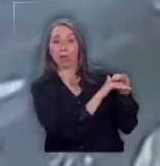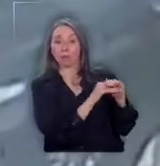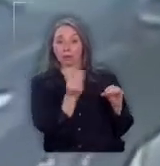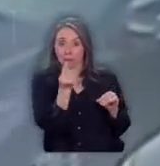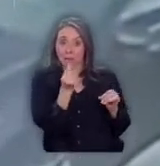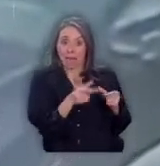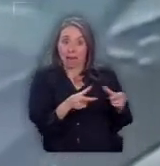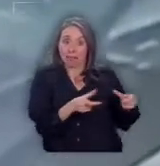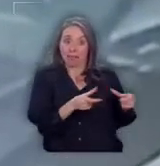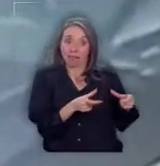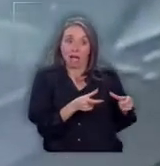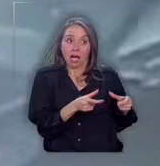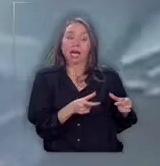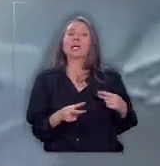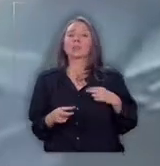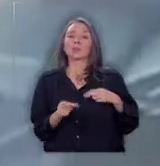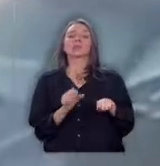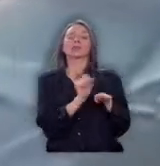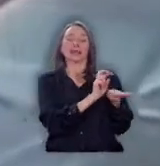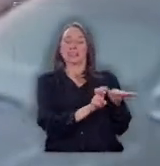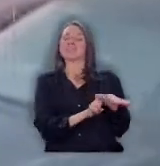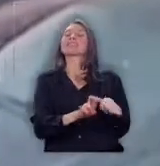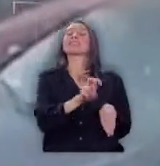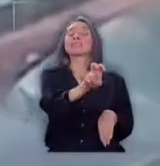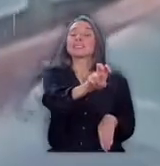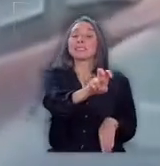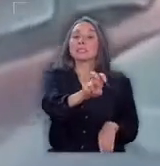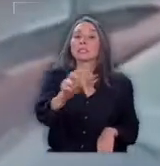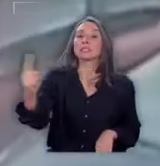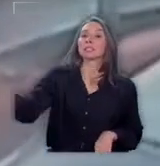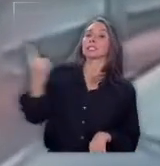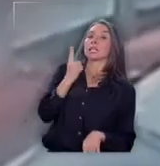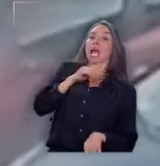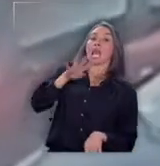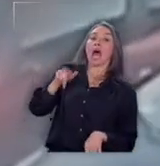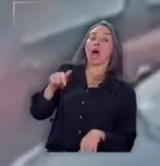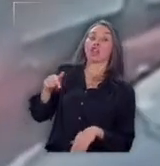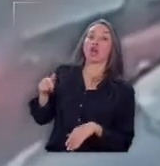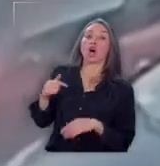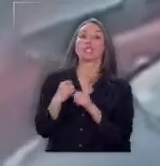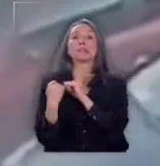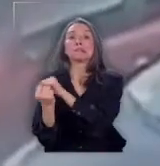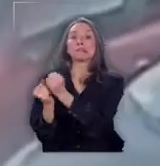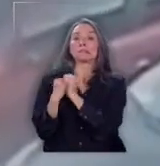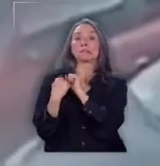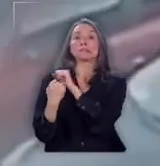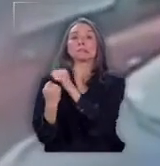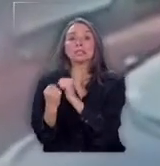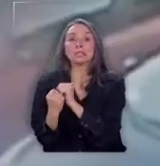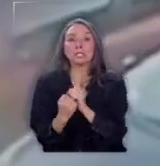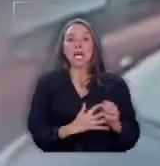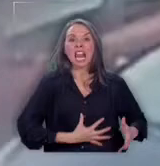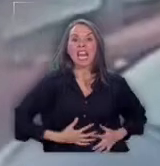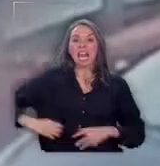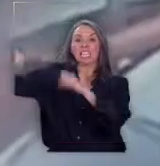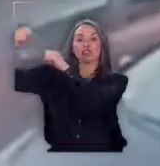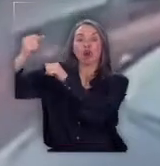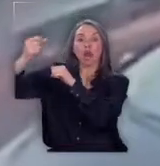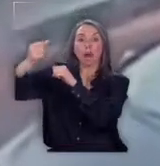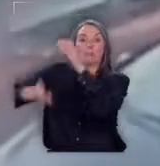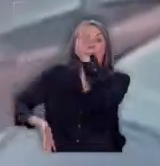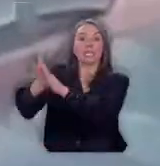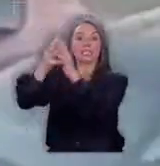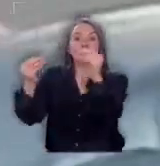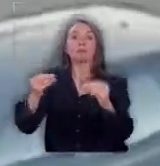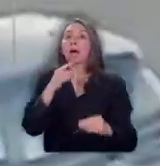efectivo pero fue interceptado por un delincuente que luego de un forcejeo logró escapar con el botín fue una cosa